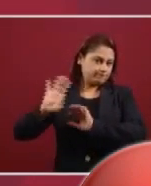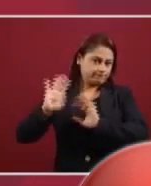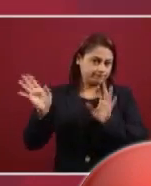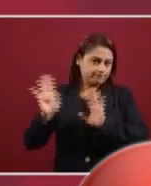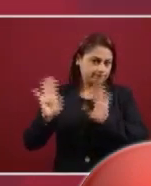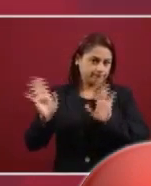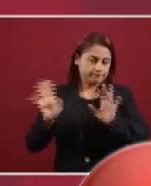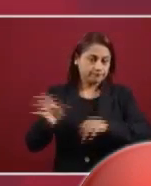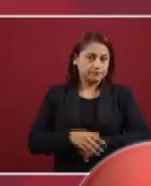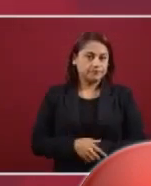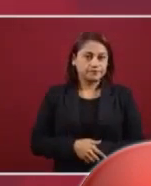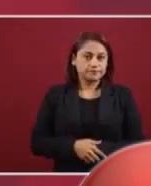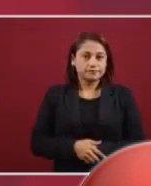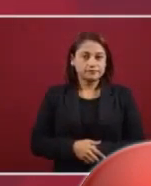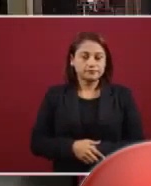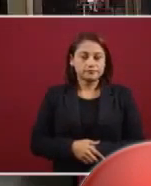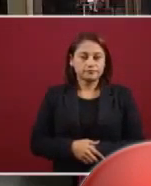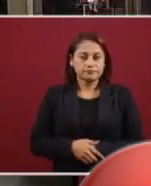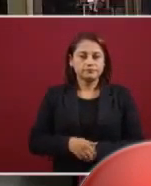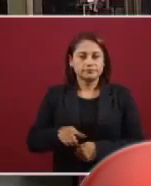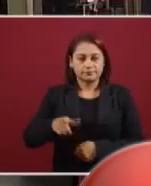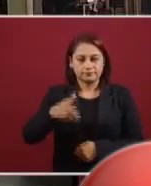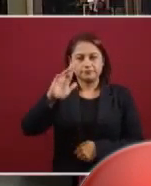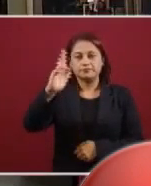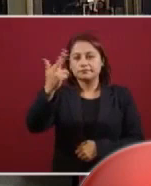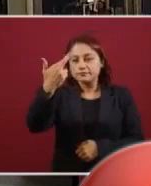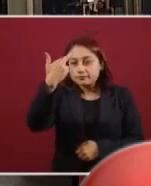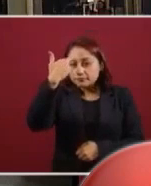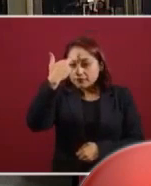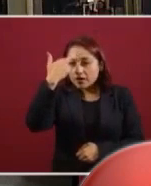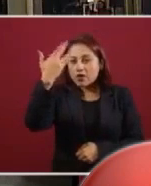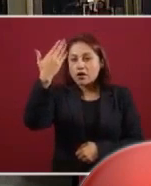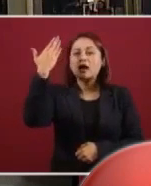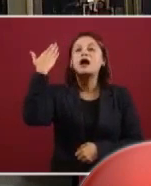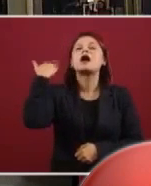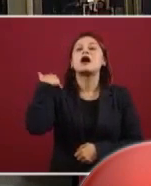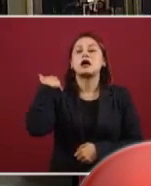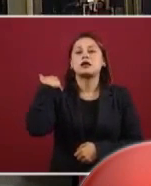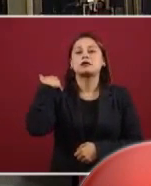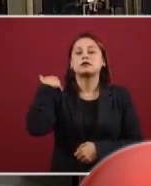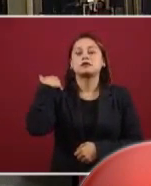Ya ven cómo eran tan exigentes, ¿no? En